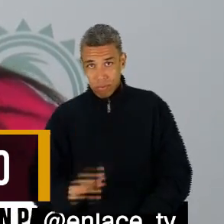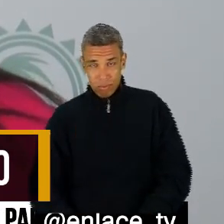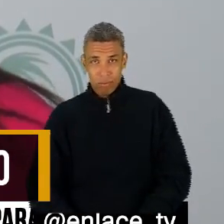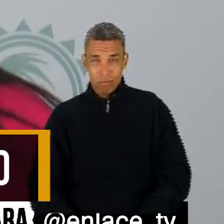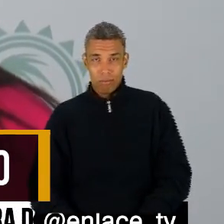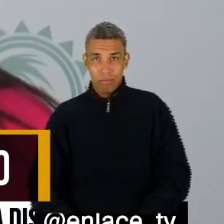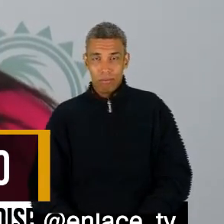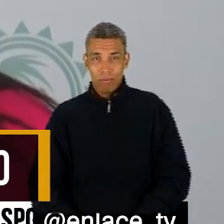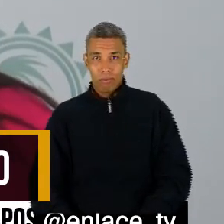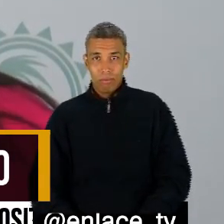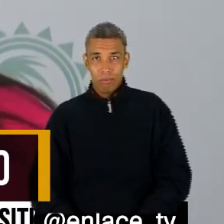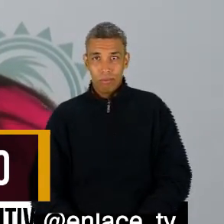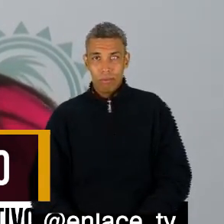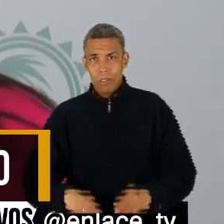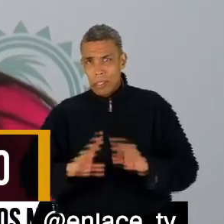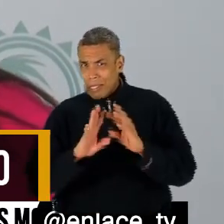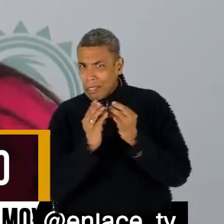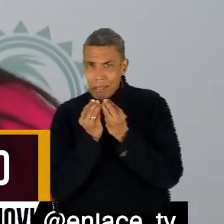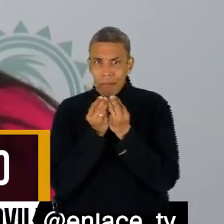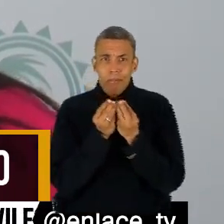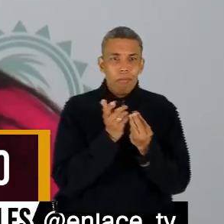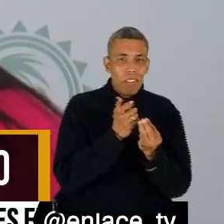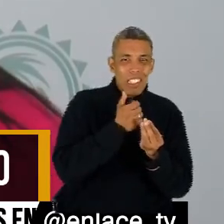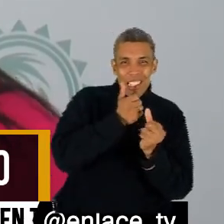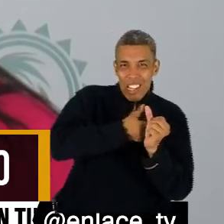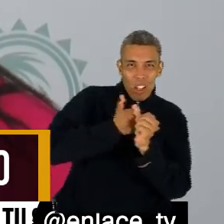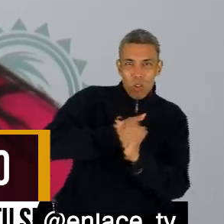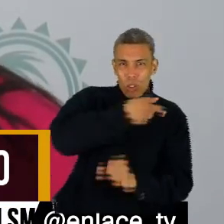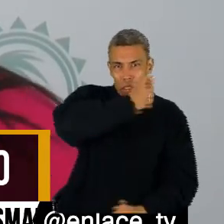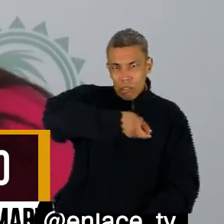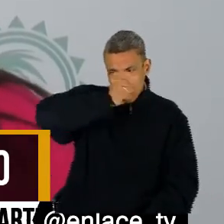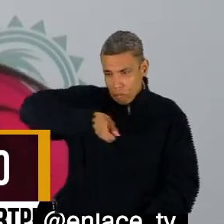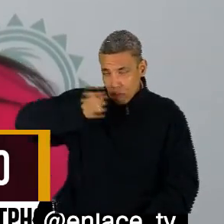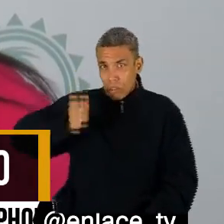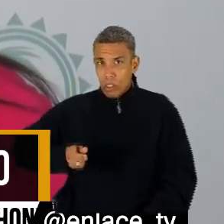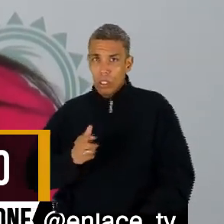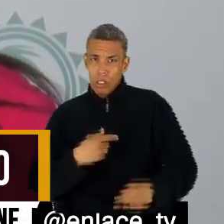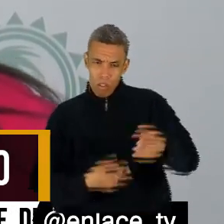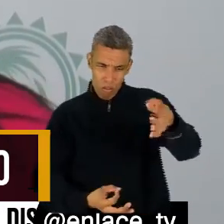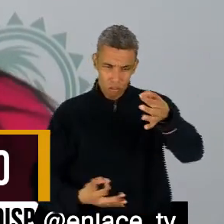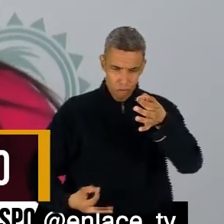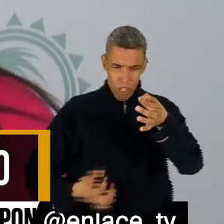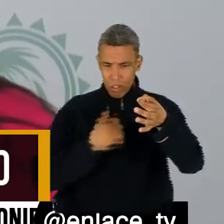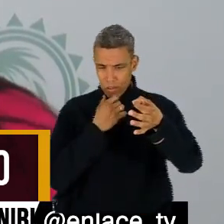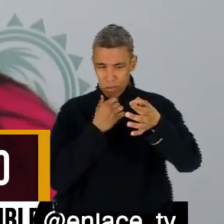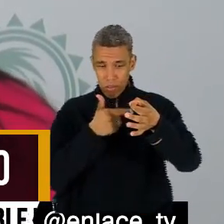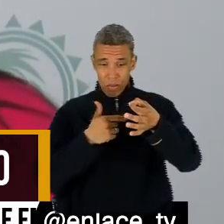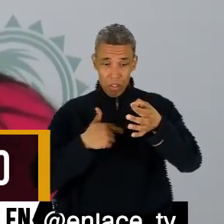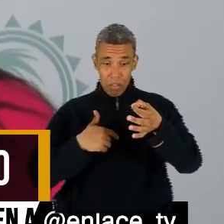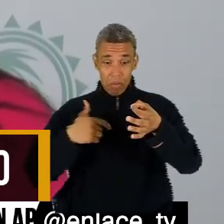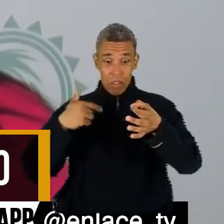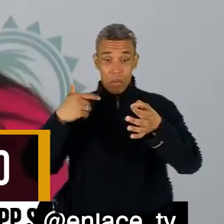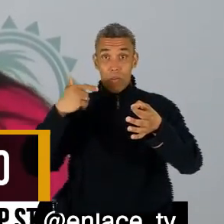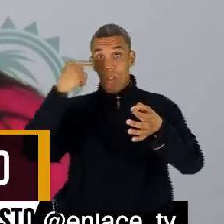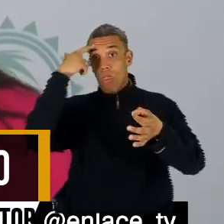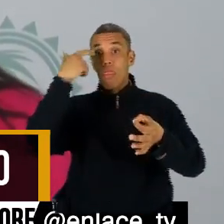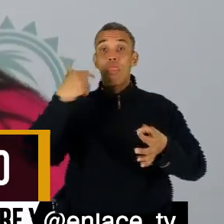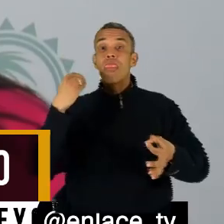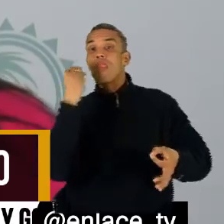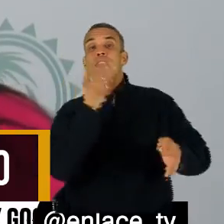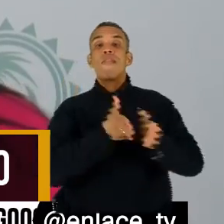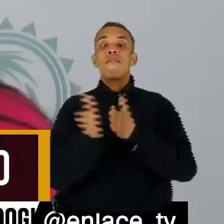Cada uno de los corporados ha expresado que es un plan de desarrollo aterrizado, no contiene cosas como que no se van